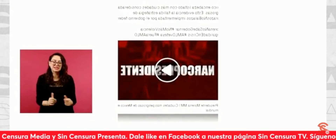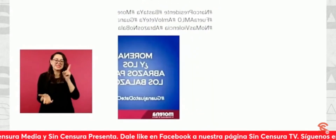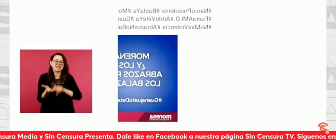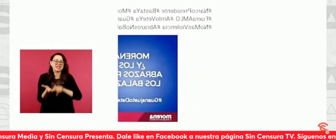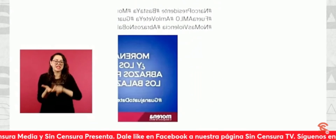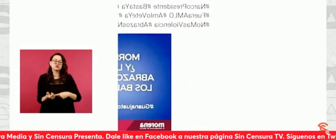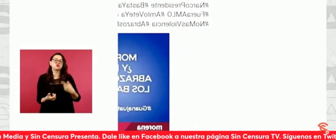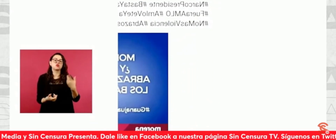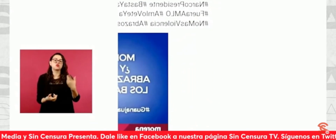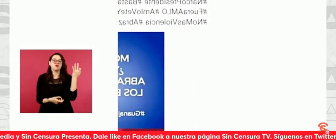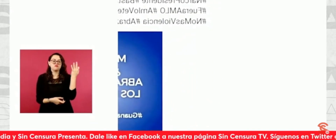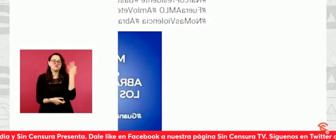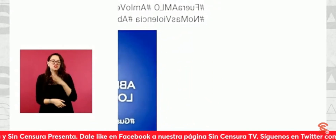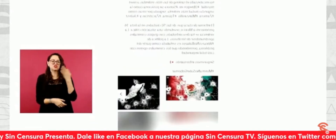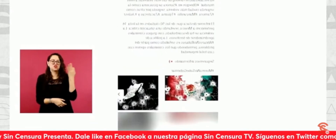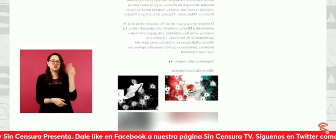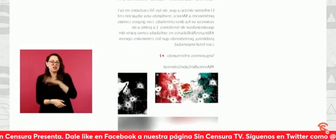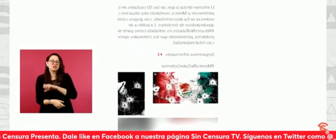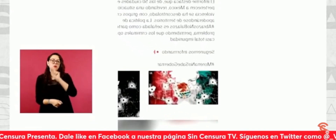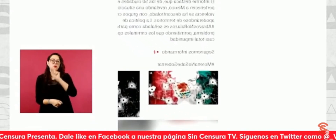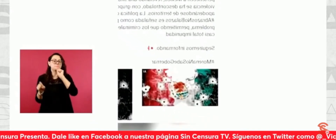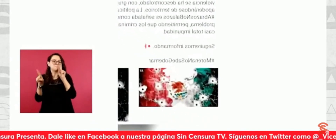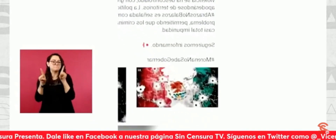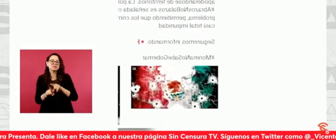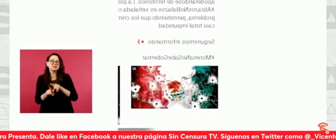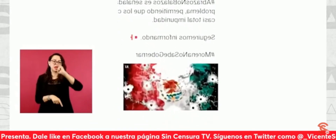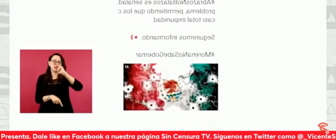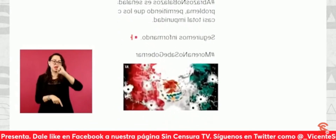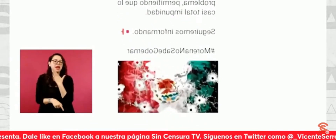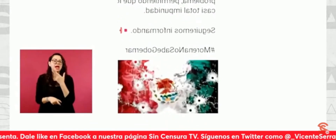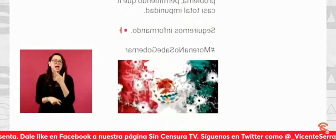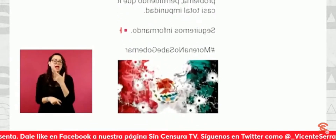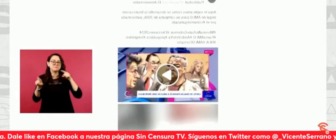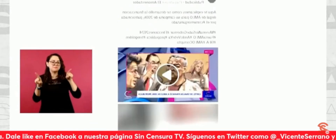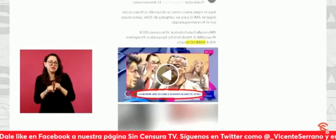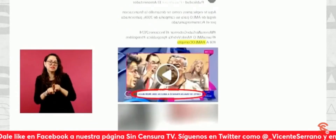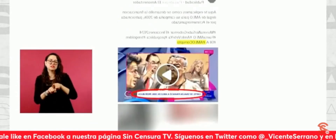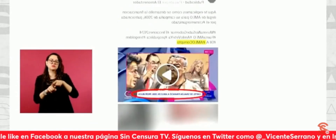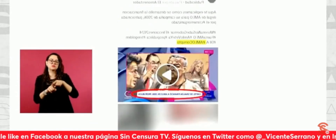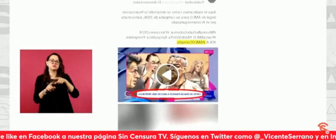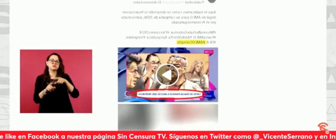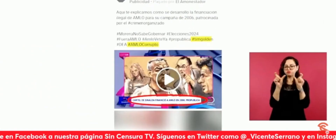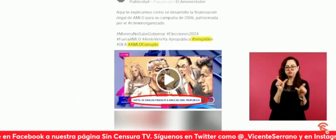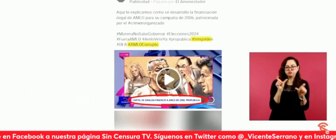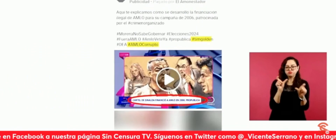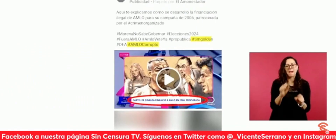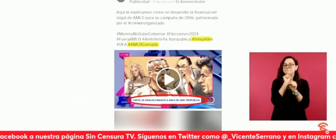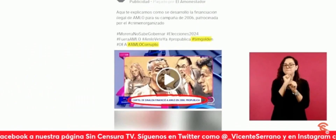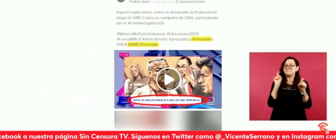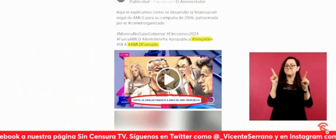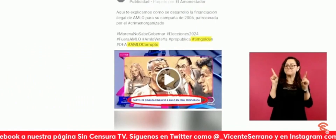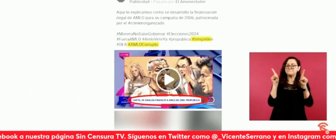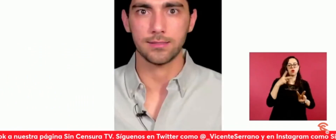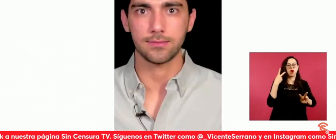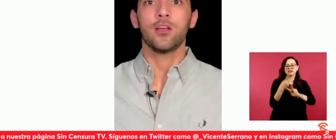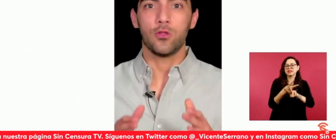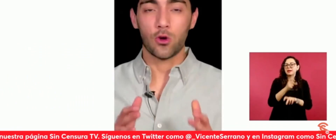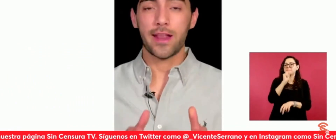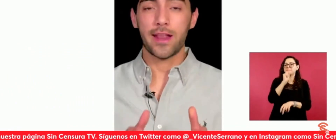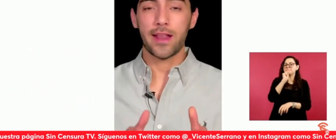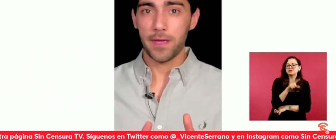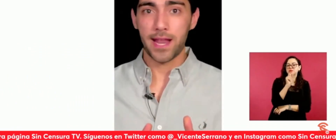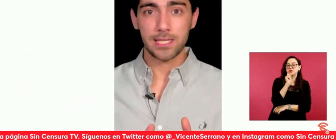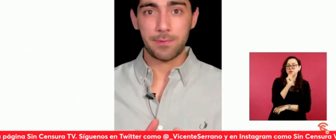mismas frases, la misma narrativa, las mismas imágenes que aquella campaña de desprestigio y de mentiras que ha estado circulando en redes sociales.